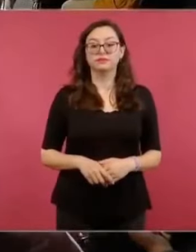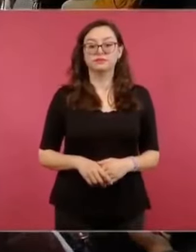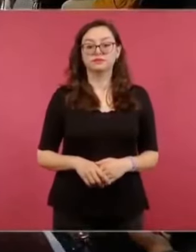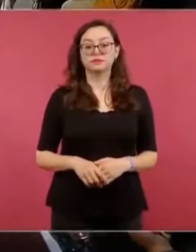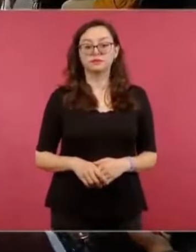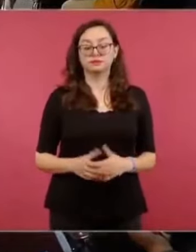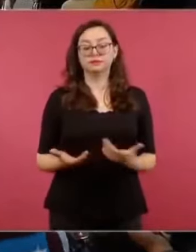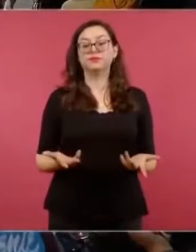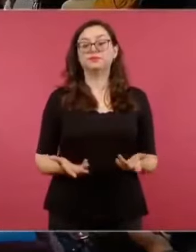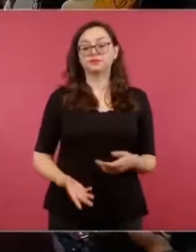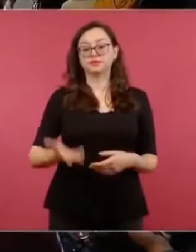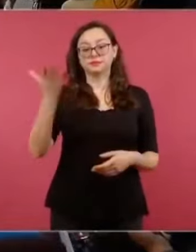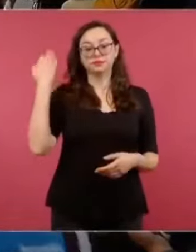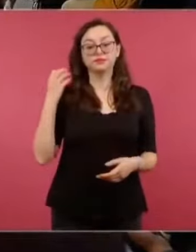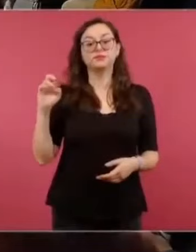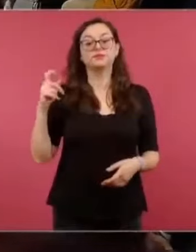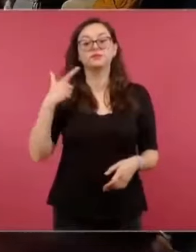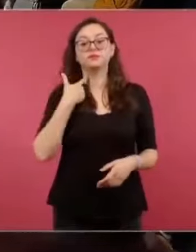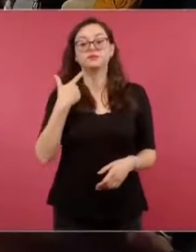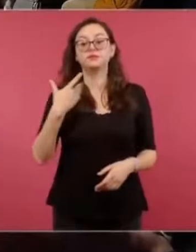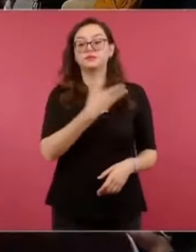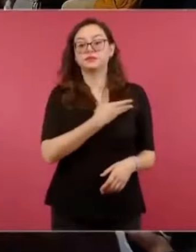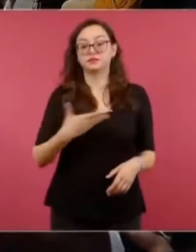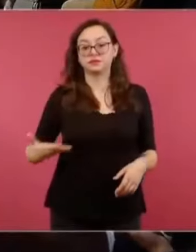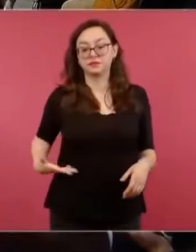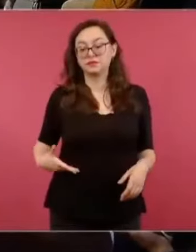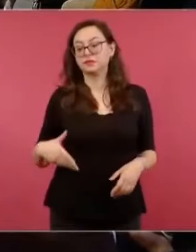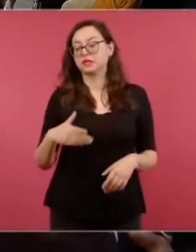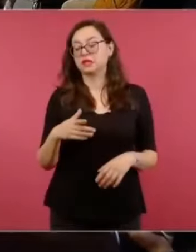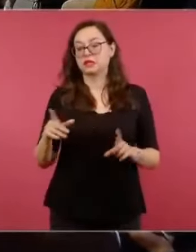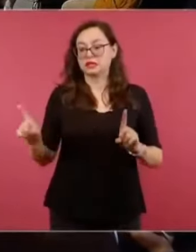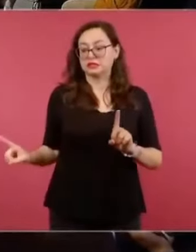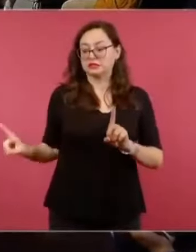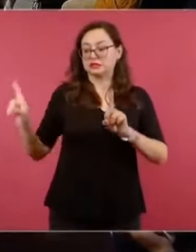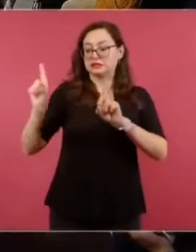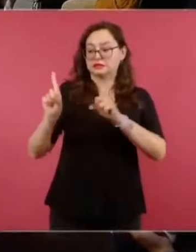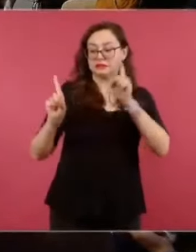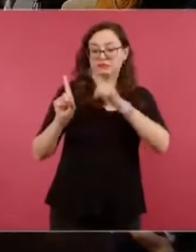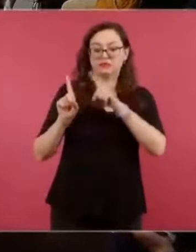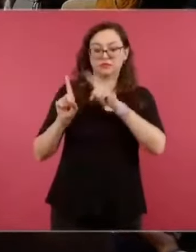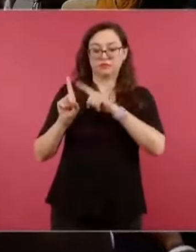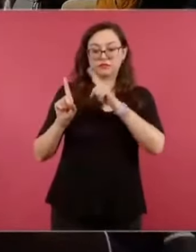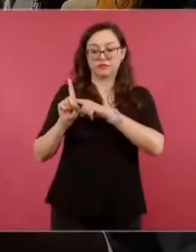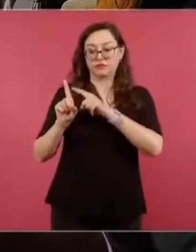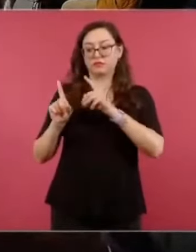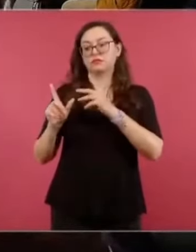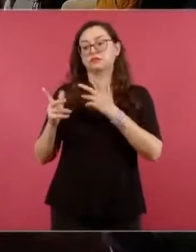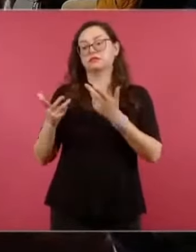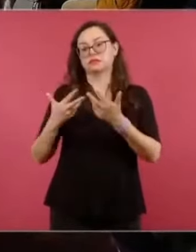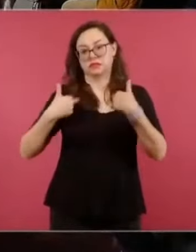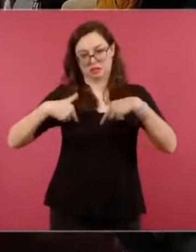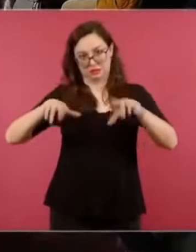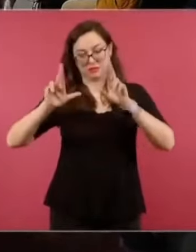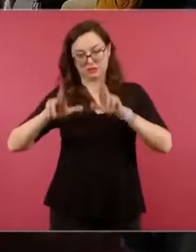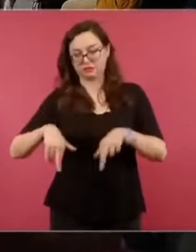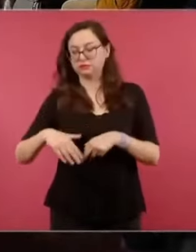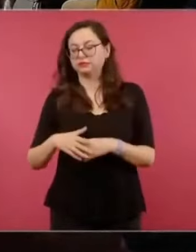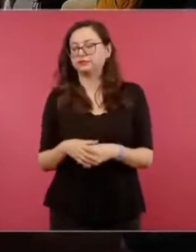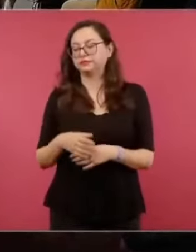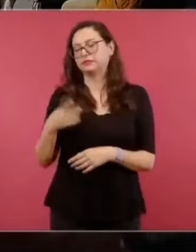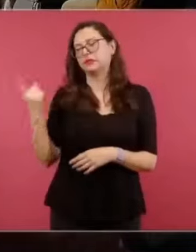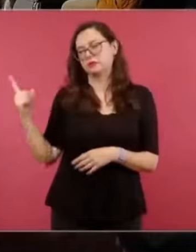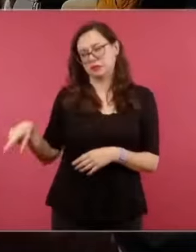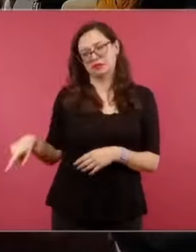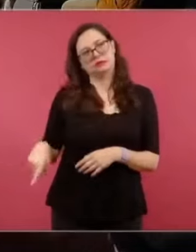a decirle a los de los medios: bájale, esta nota no.